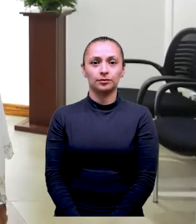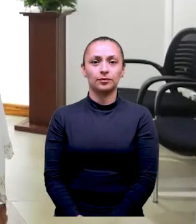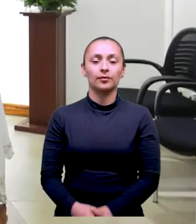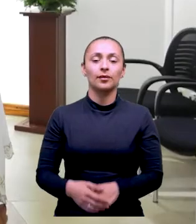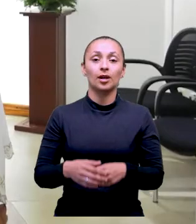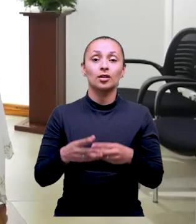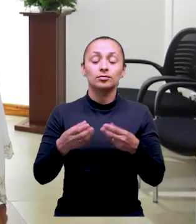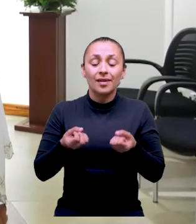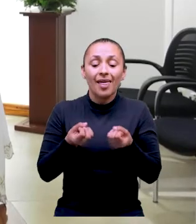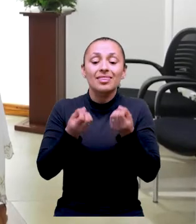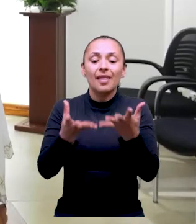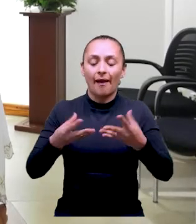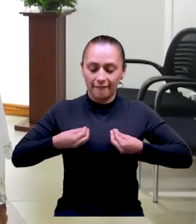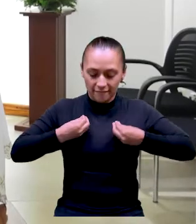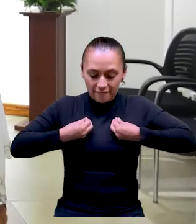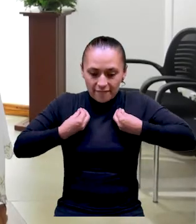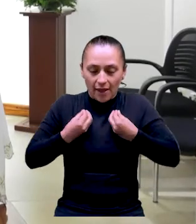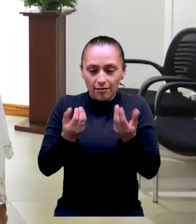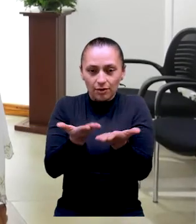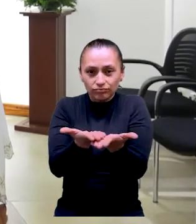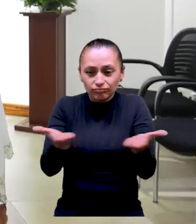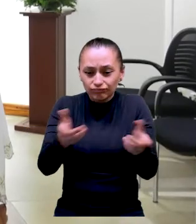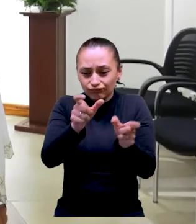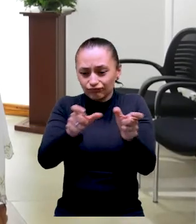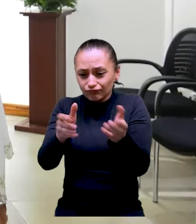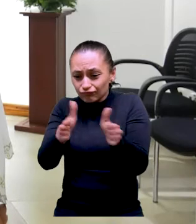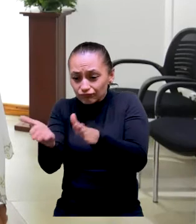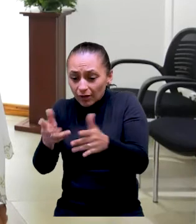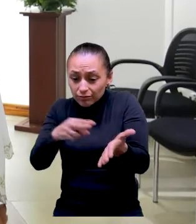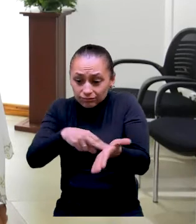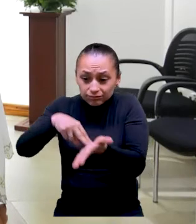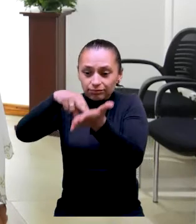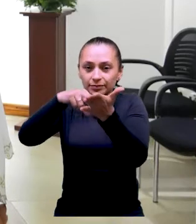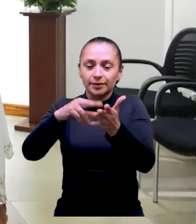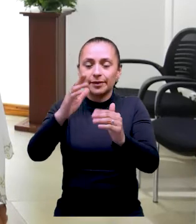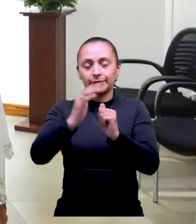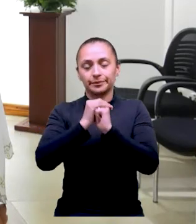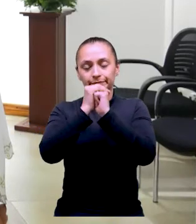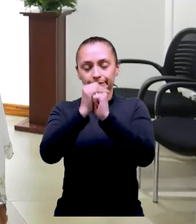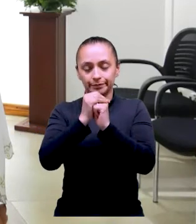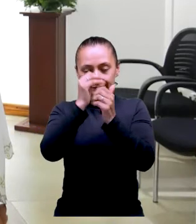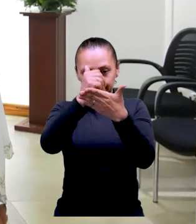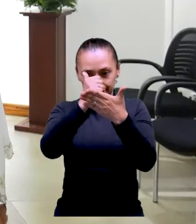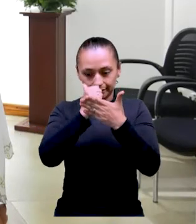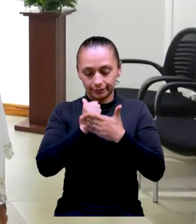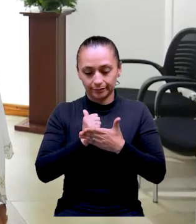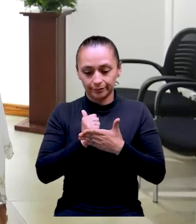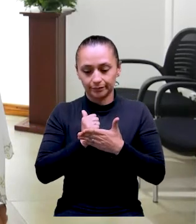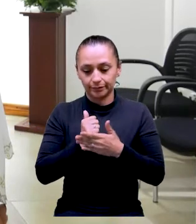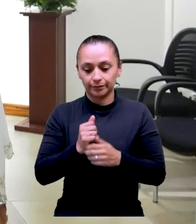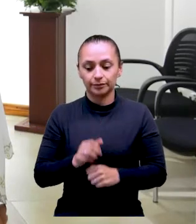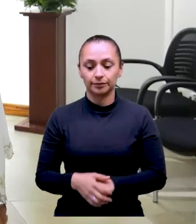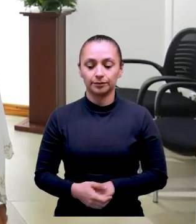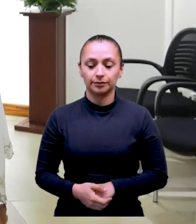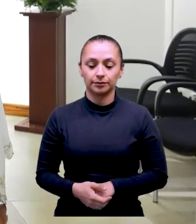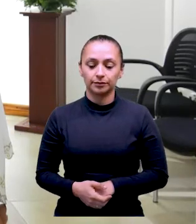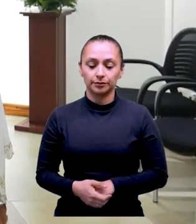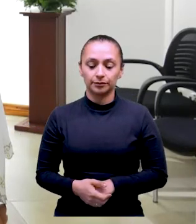los vivos y la vida a los muertos con tu resurrección señor ten piedad